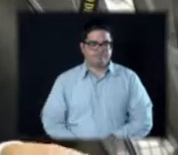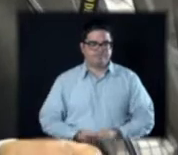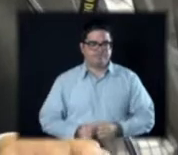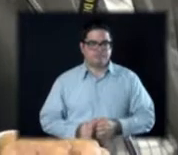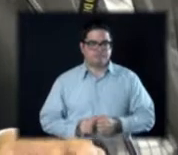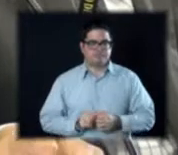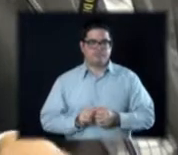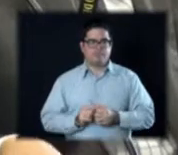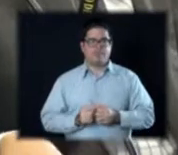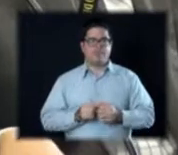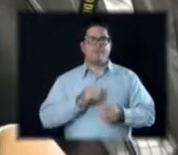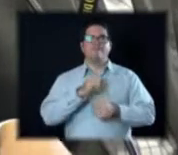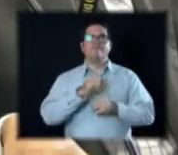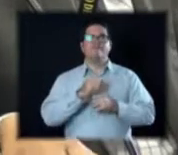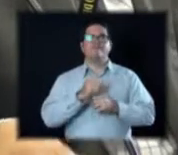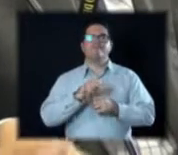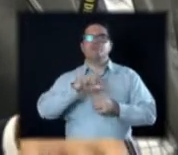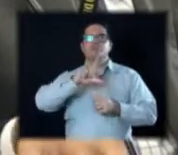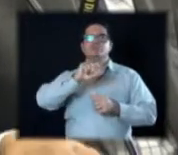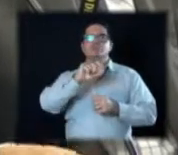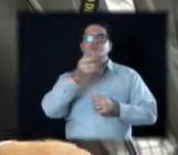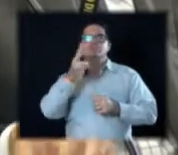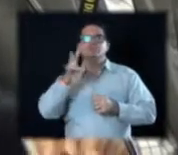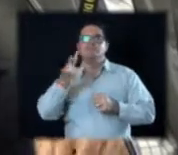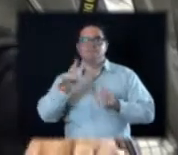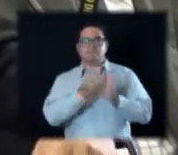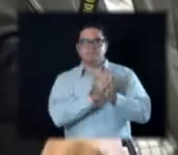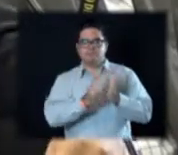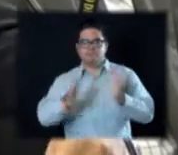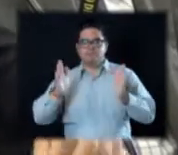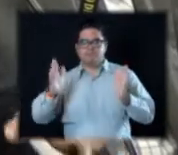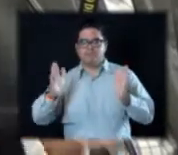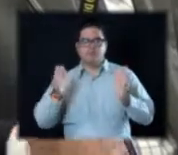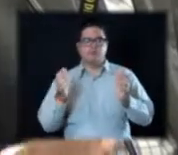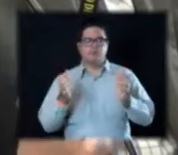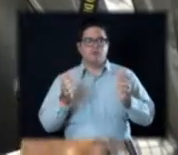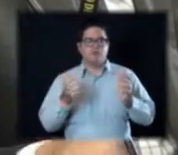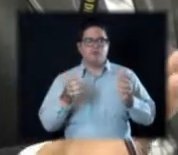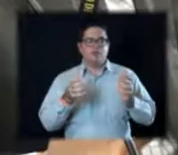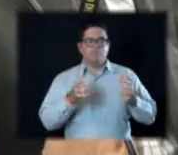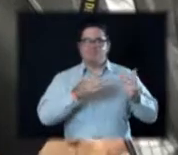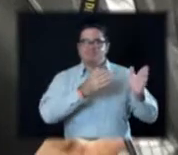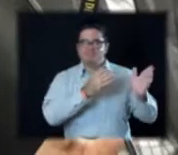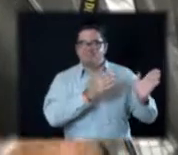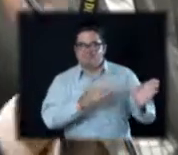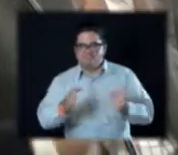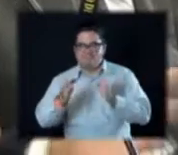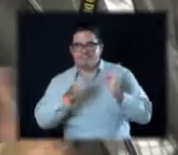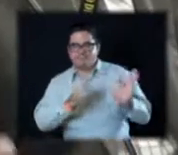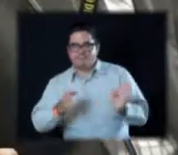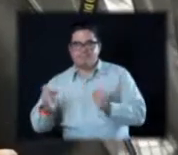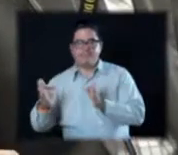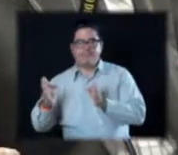llegamos en 2017 es que este proceso estaba descentralizado y que